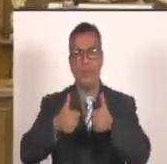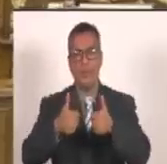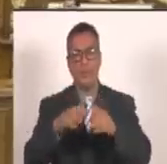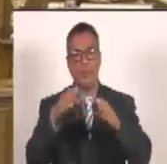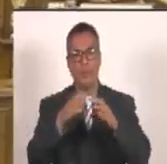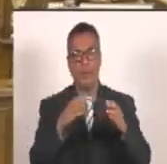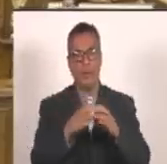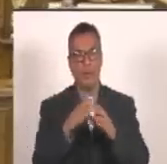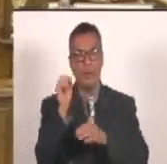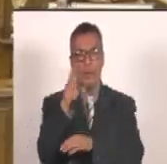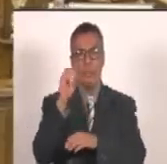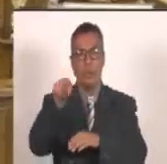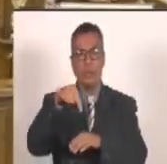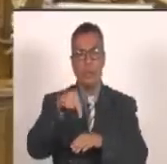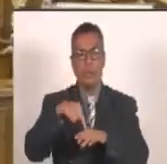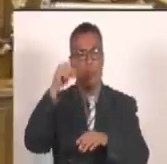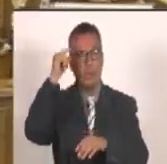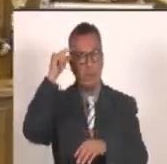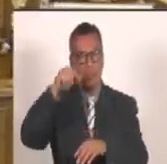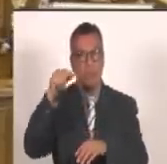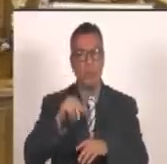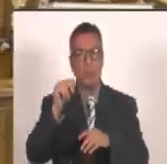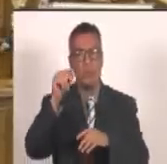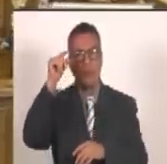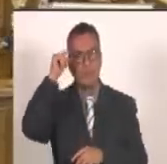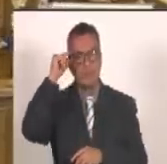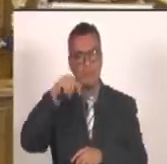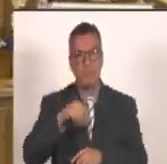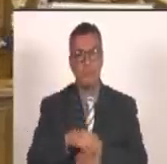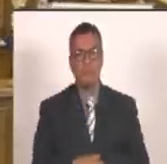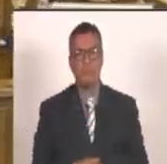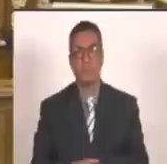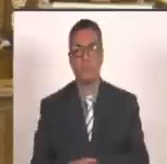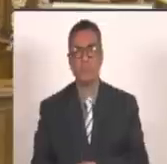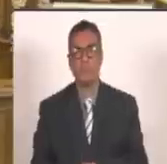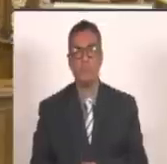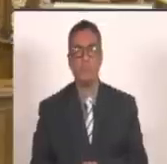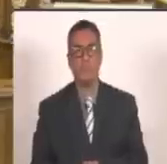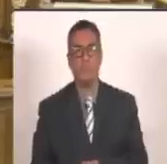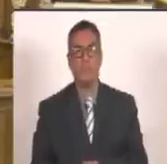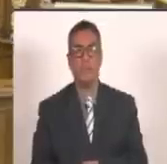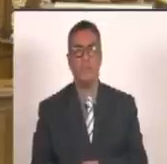la sesión ordinaria del día de hoy.